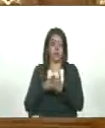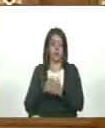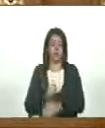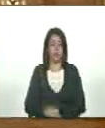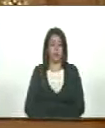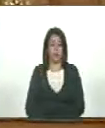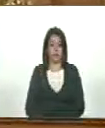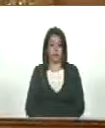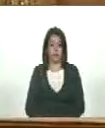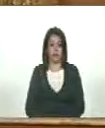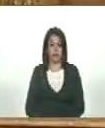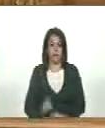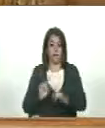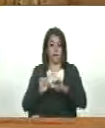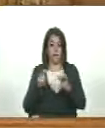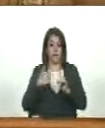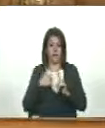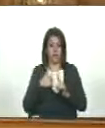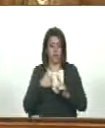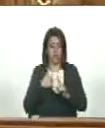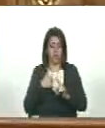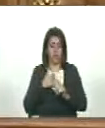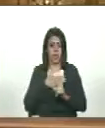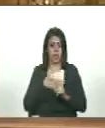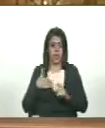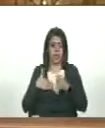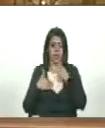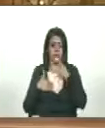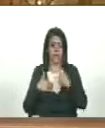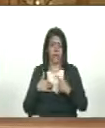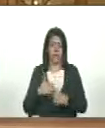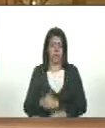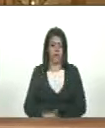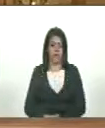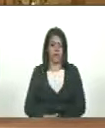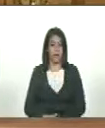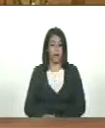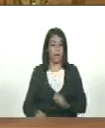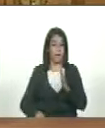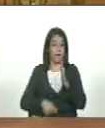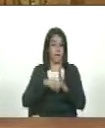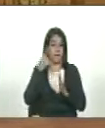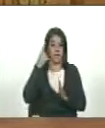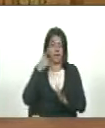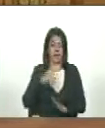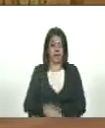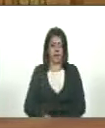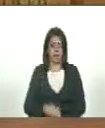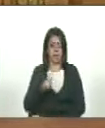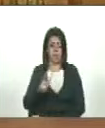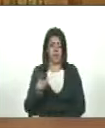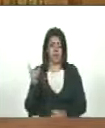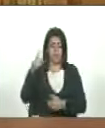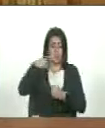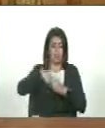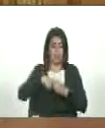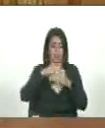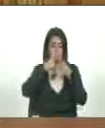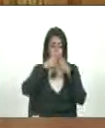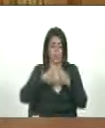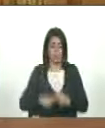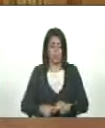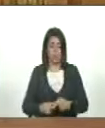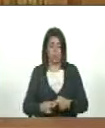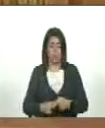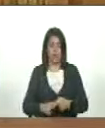constitucional. Pero yo quiero resaltar que por primera vez estamos incluyendo en el